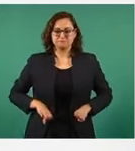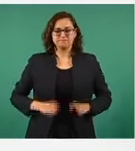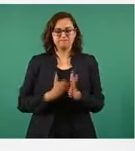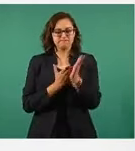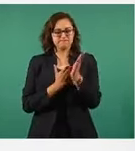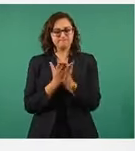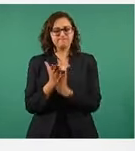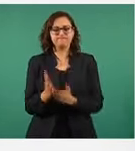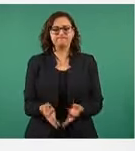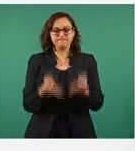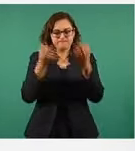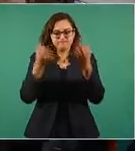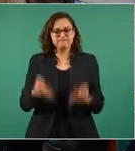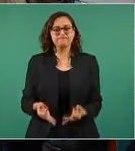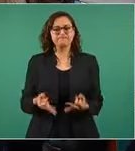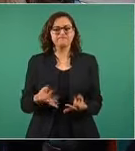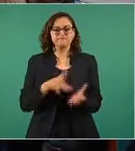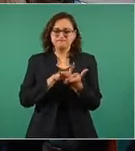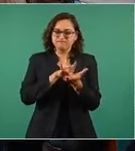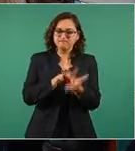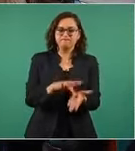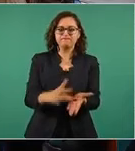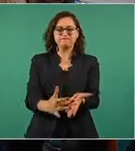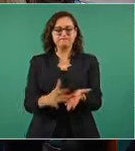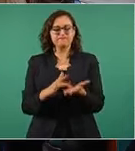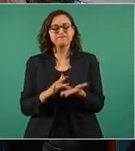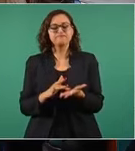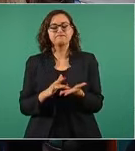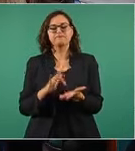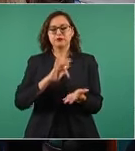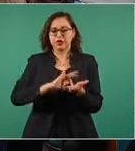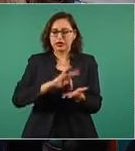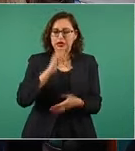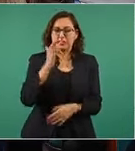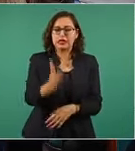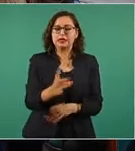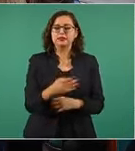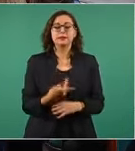solidarios, fraternos, pero sobre todo mi gratitud